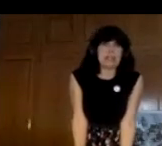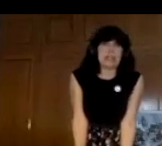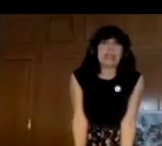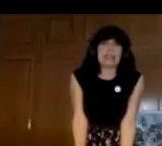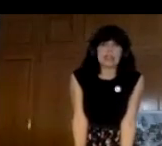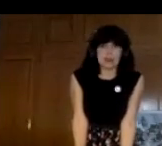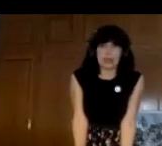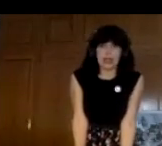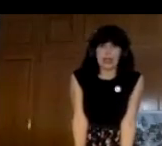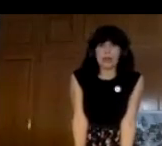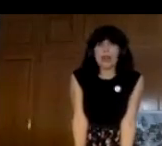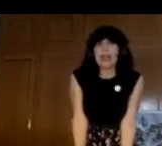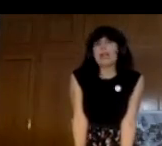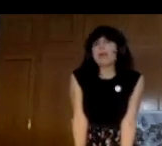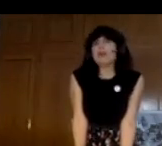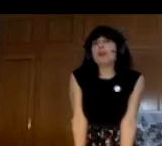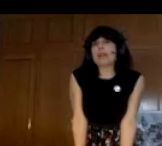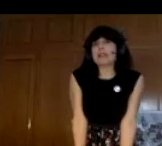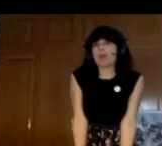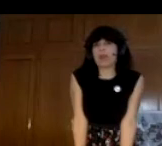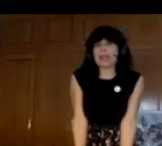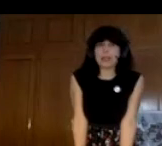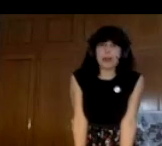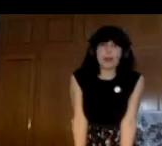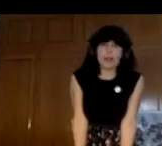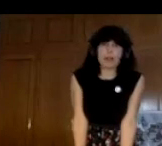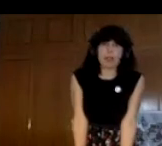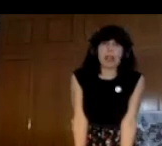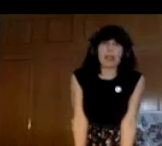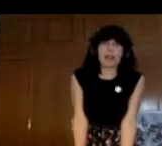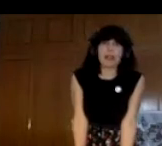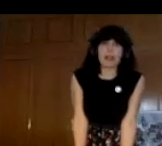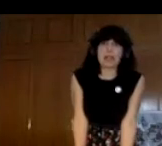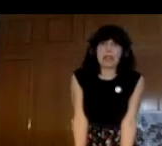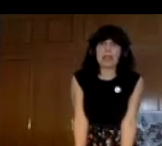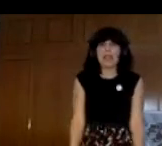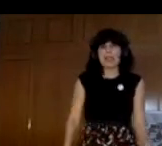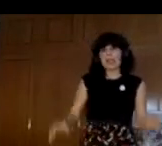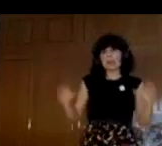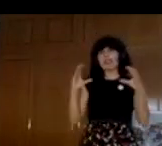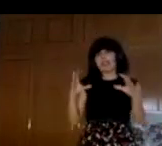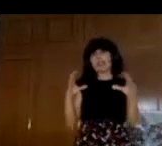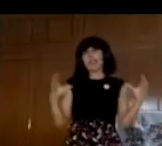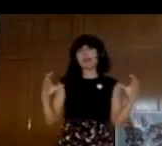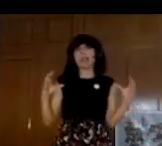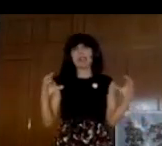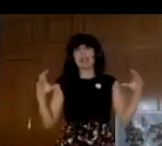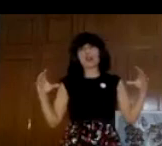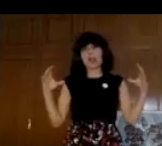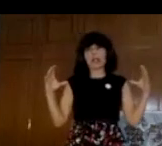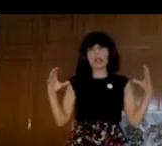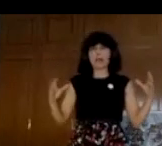de Siria y el éxodo que hay, ¿no? El punto máximo del éxodo lo marcamos en el año 2015 y hay un hecho narrativo en el